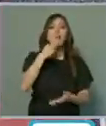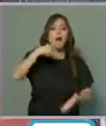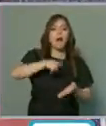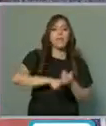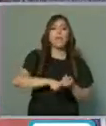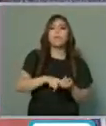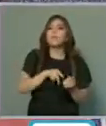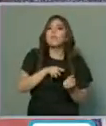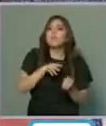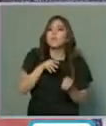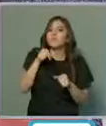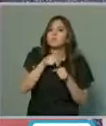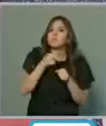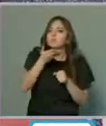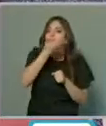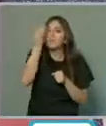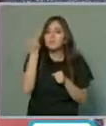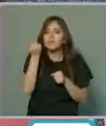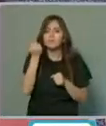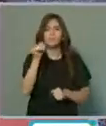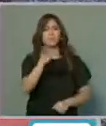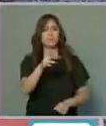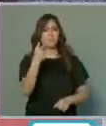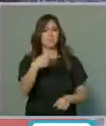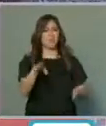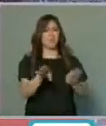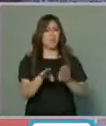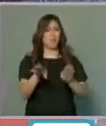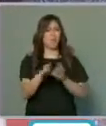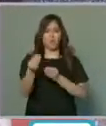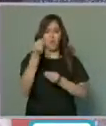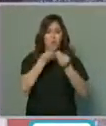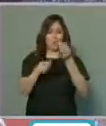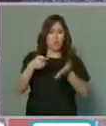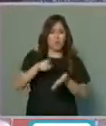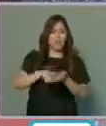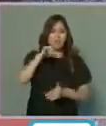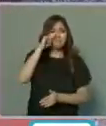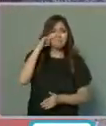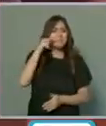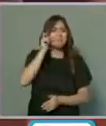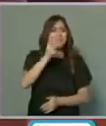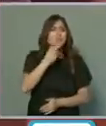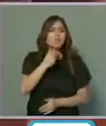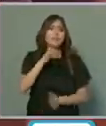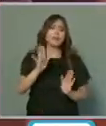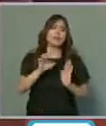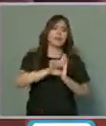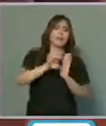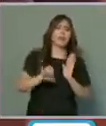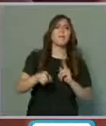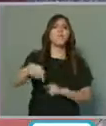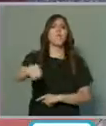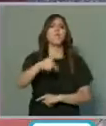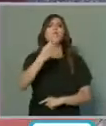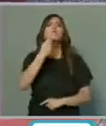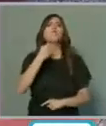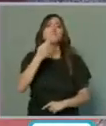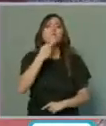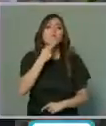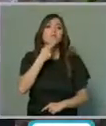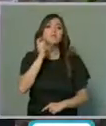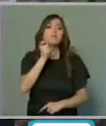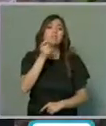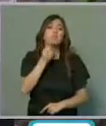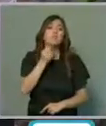O sea, ¿cómo es esto de que hay azúcares ocultos, Alicia? Sabemos que, pues por sí, los dulces, por ejemplo, son, pues es azúcar